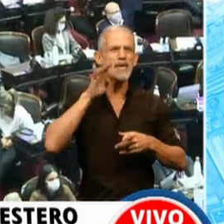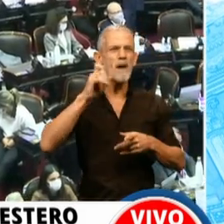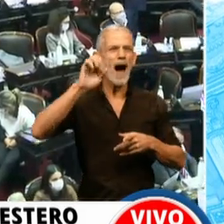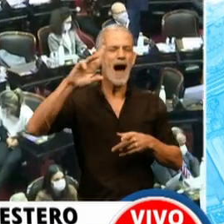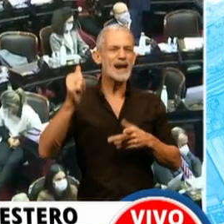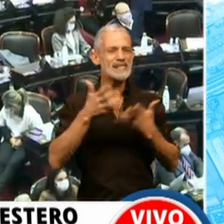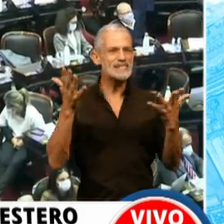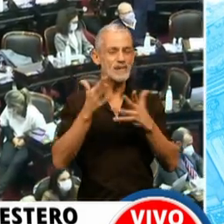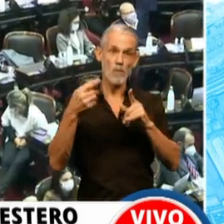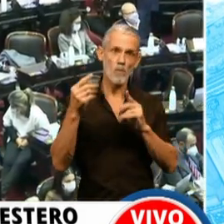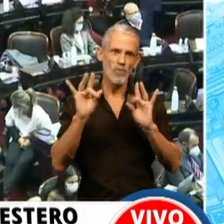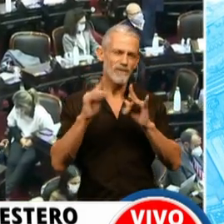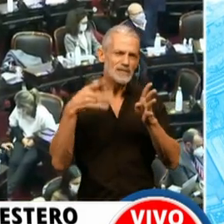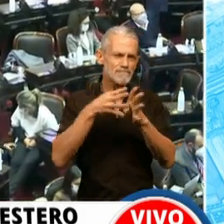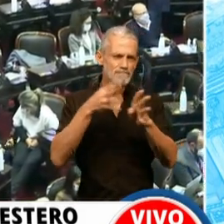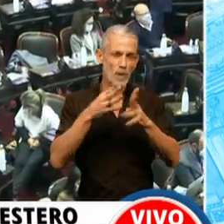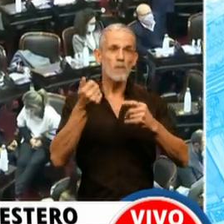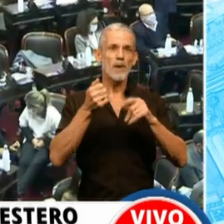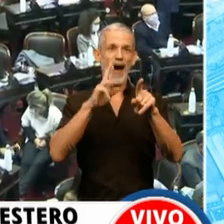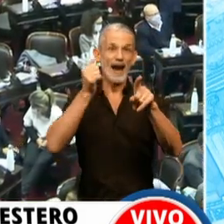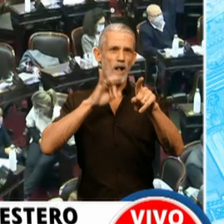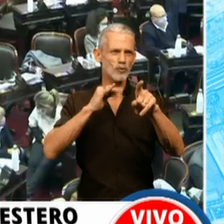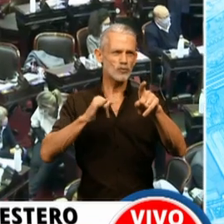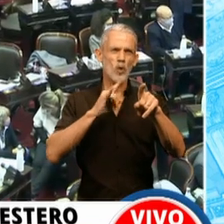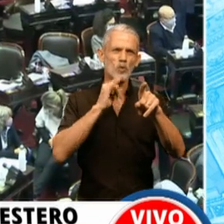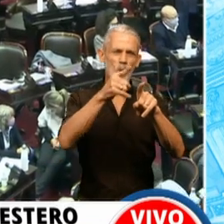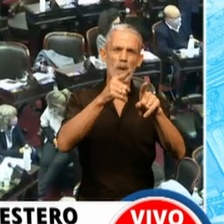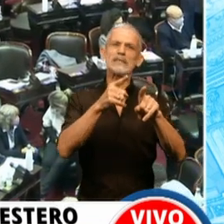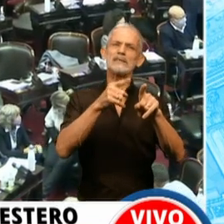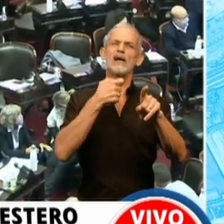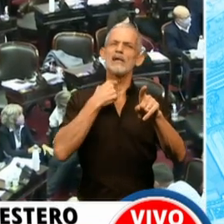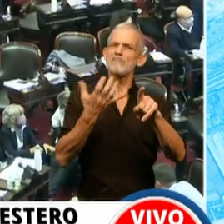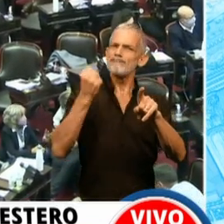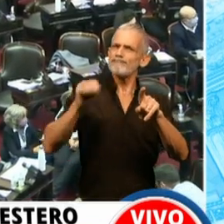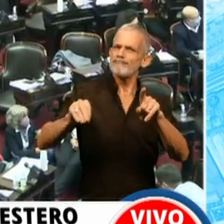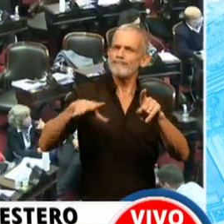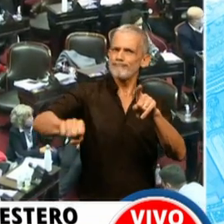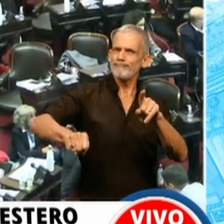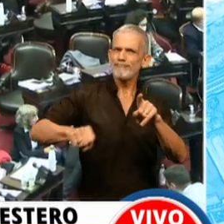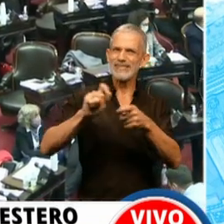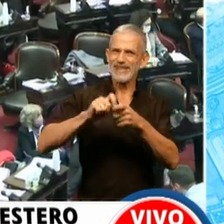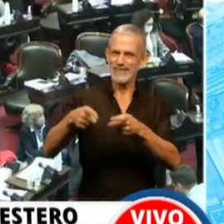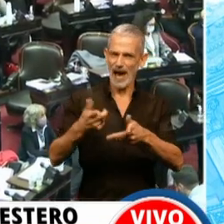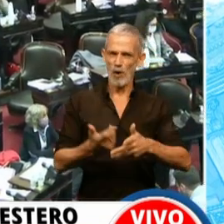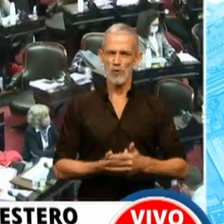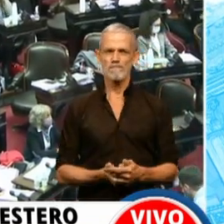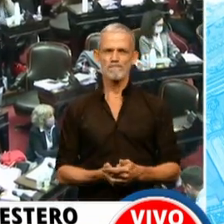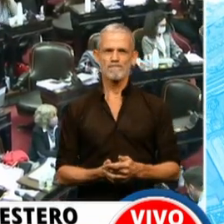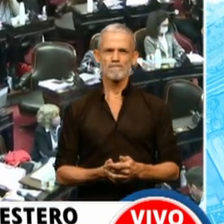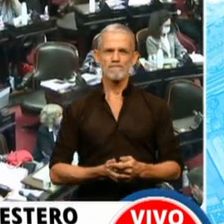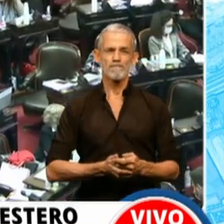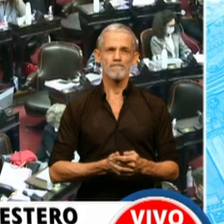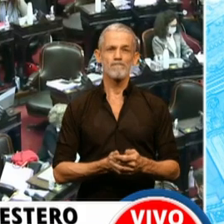ya que permanentemente para vos quería recuperar el dominio de santiago del estero